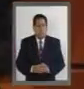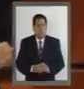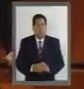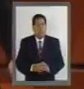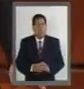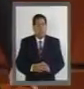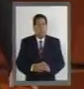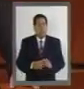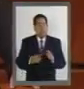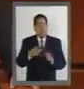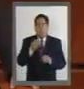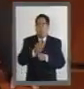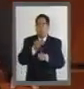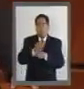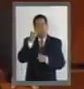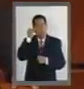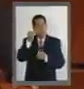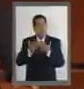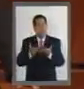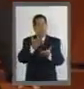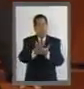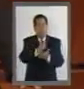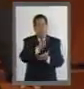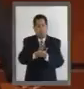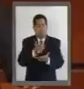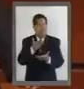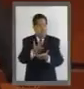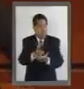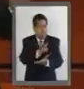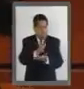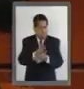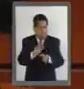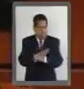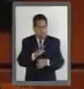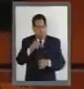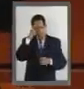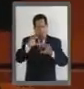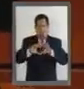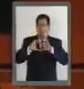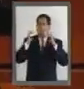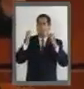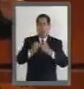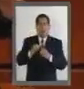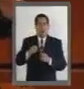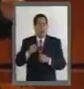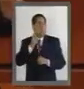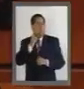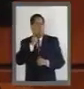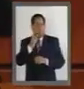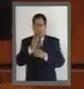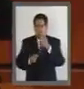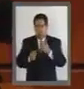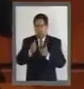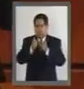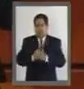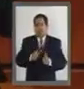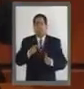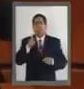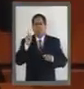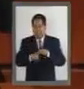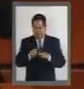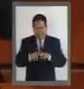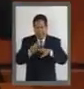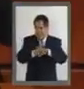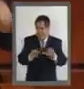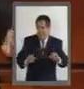que pongo a su consideración busca que el Congreso de la Unión deje perfectamente claro que no habrá un solo peso